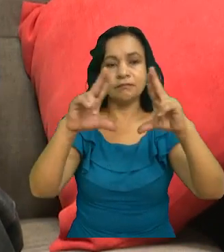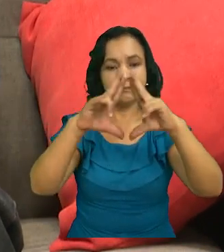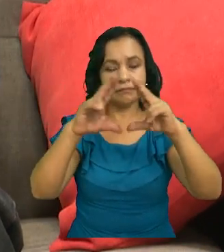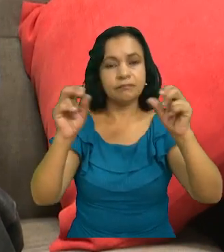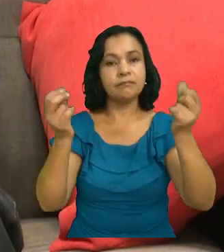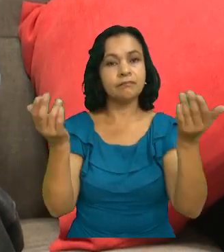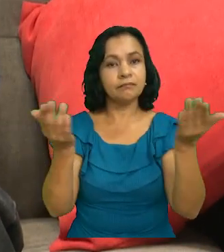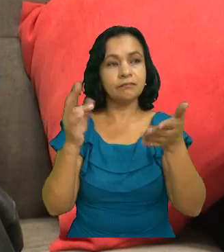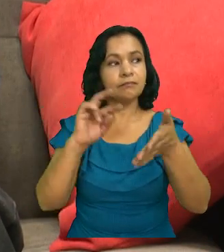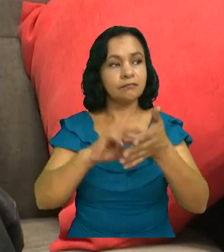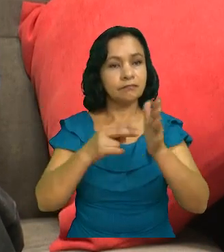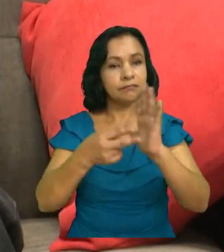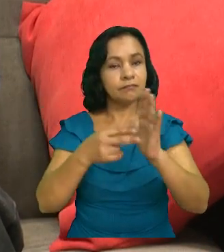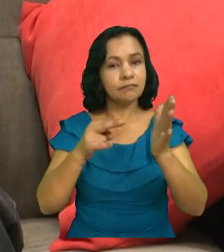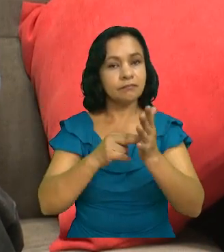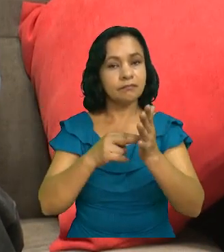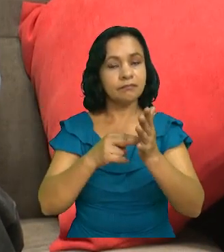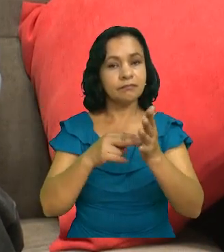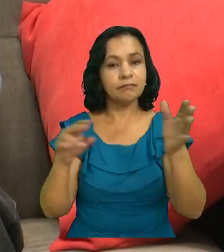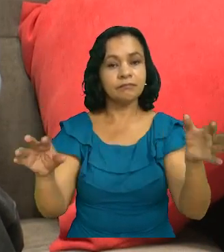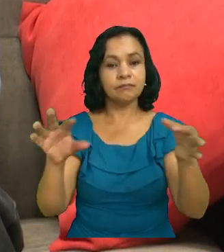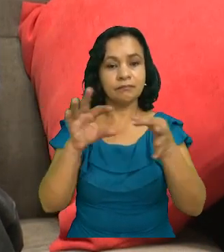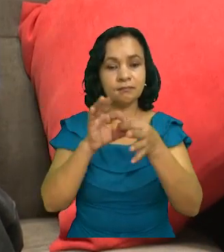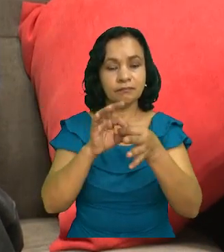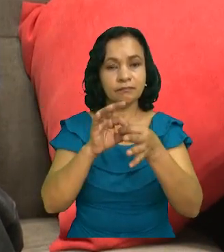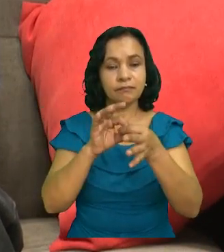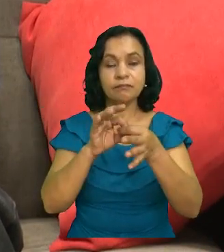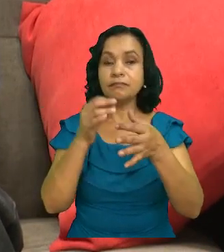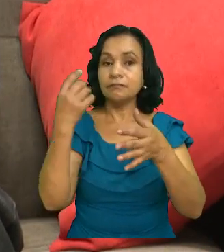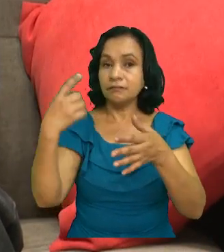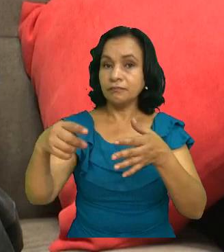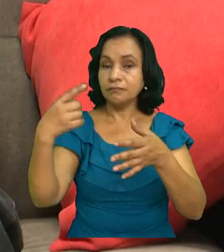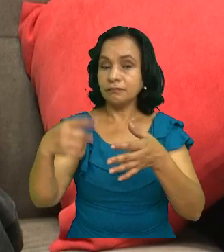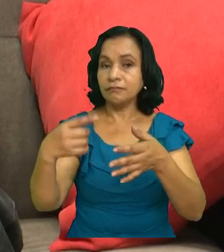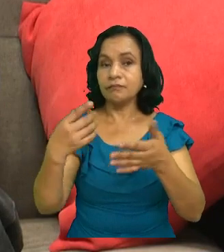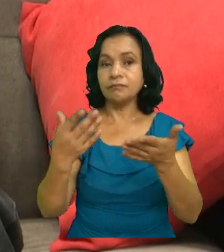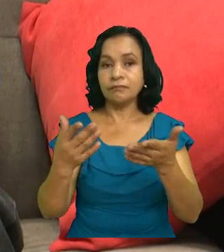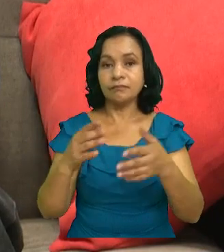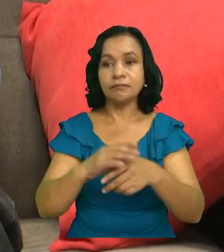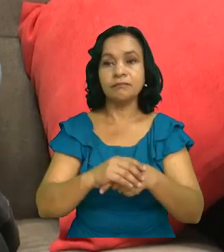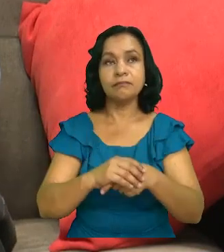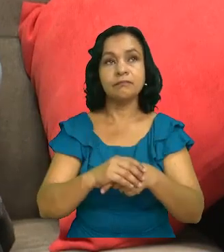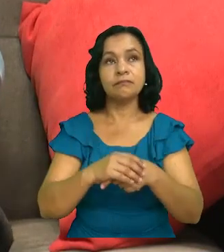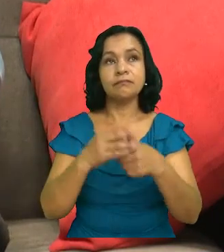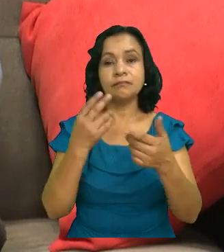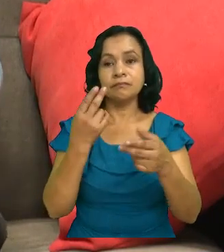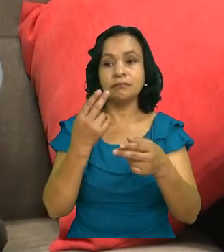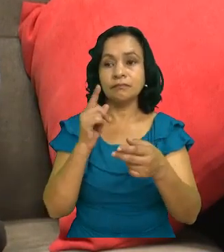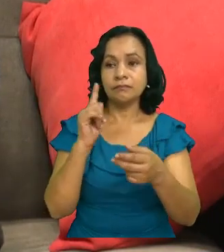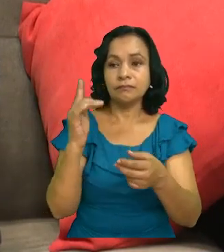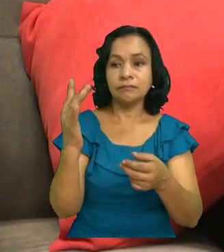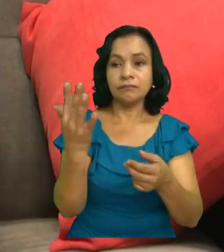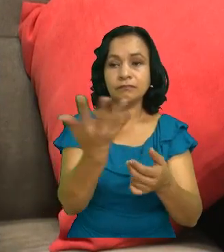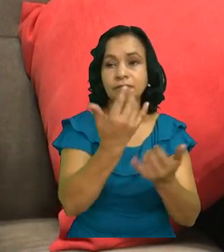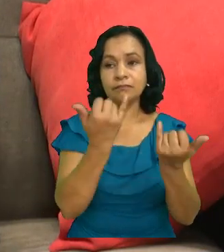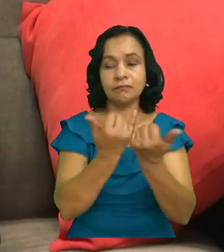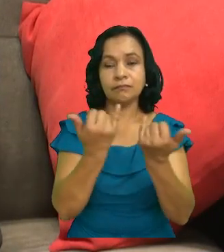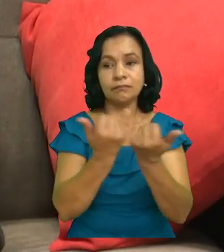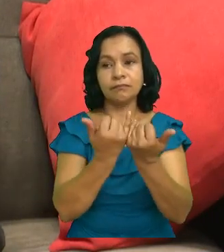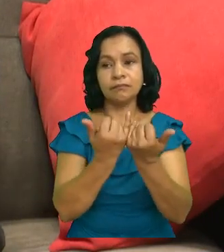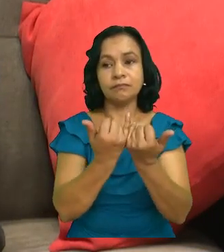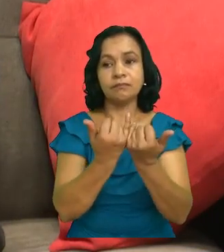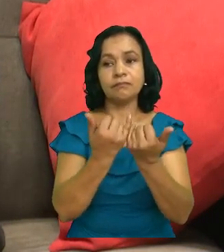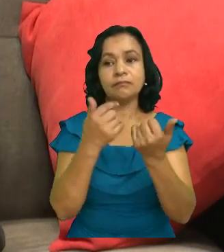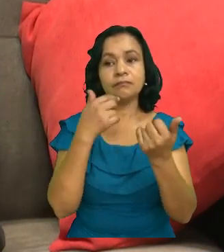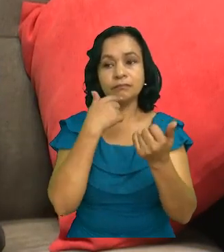y que significa también parte del proceso de restitución de nuestro pueblo. A nombre de todo el equipo que hace posible la transmisión de su programa desde